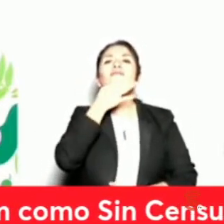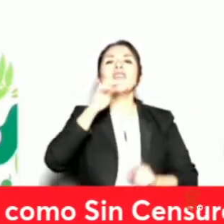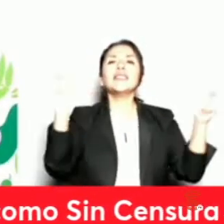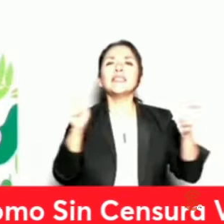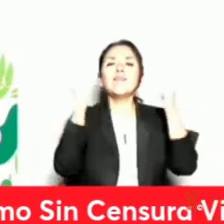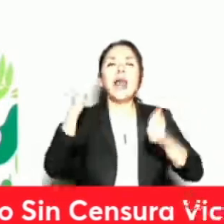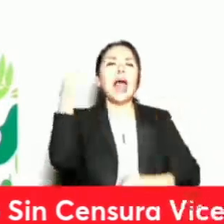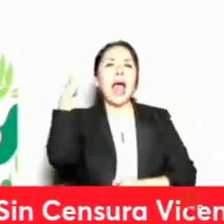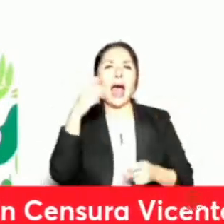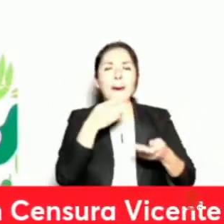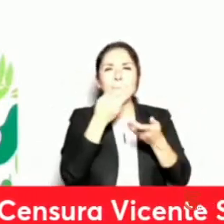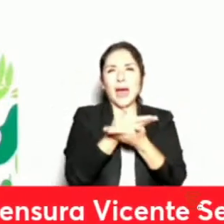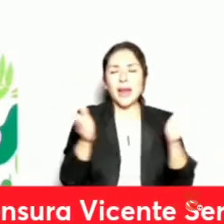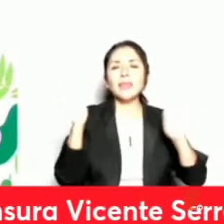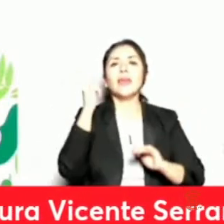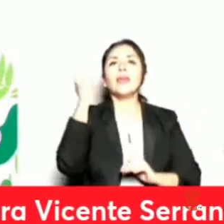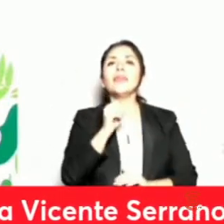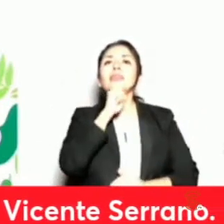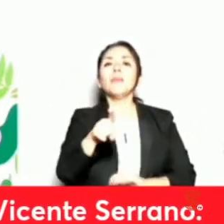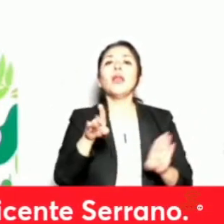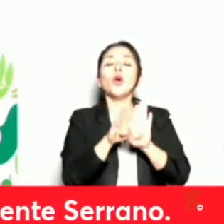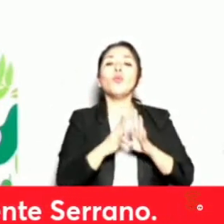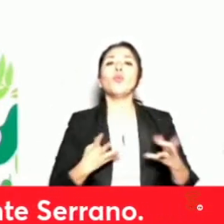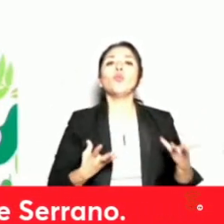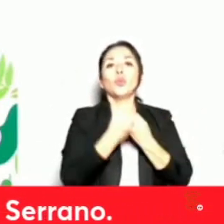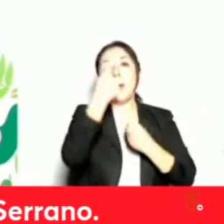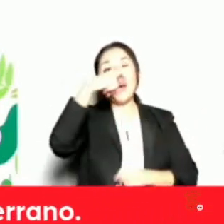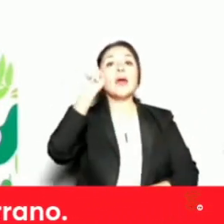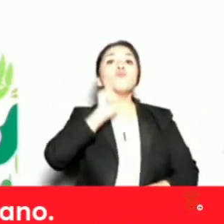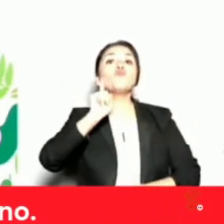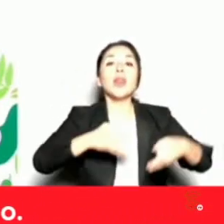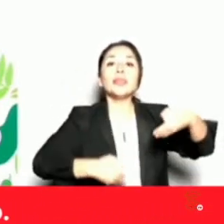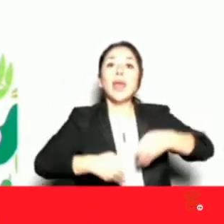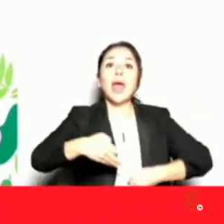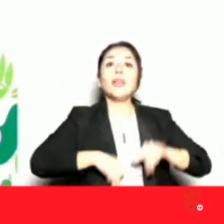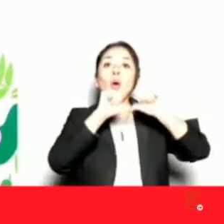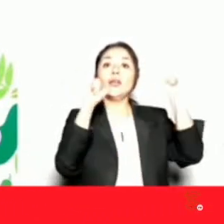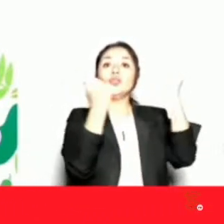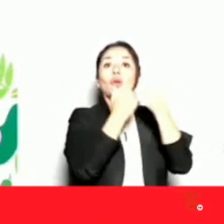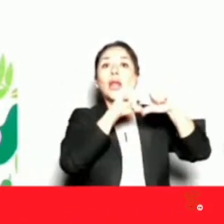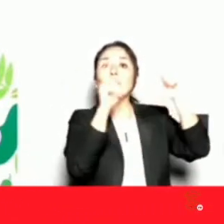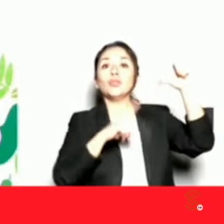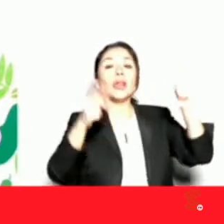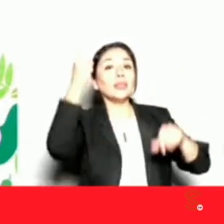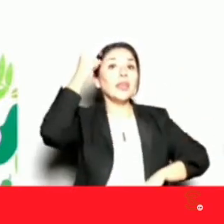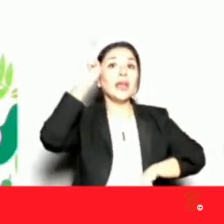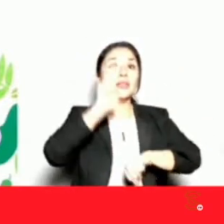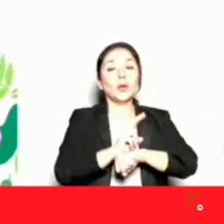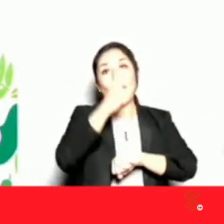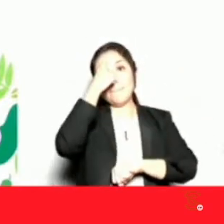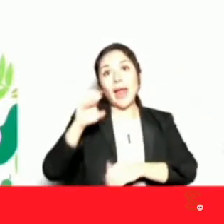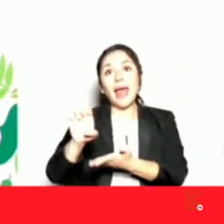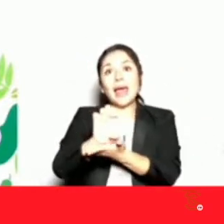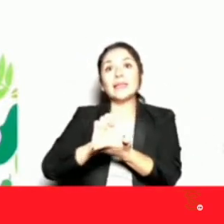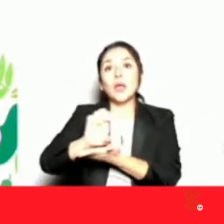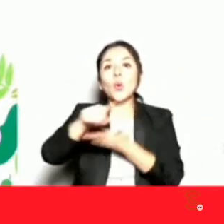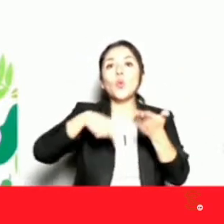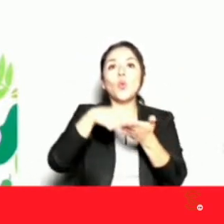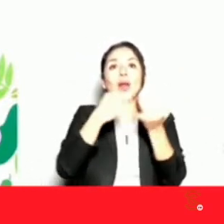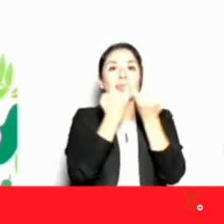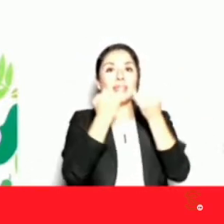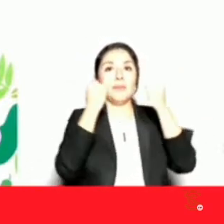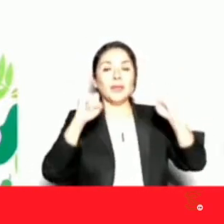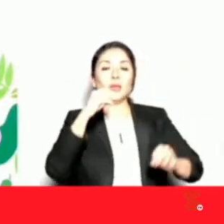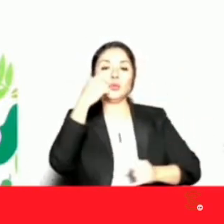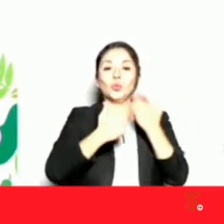El Vicio. Cofundadora también de la Liga Mexicana de Mujeres de Teatro, la Asociación Nacional de Dirección Escénica y la Red Nacional de Espacios Independientes